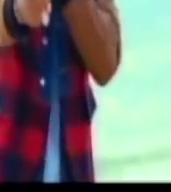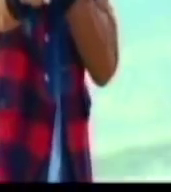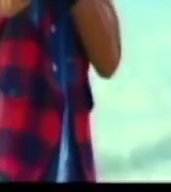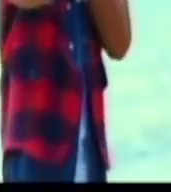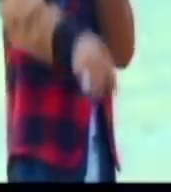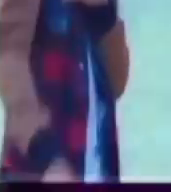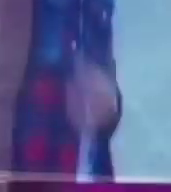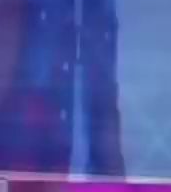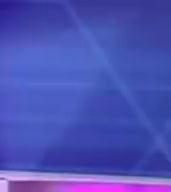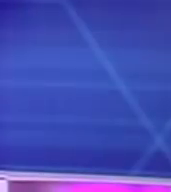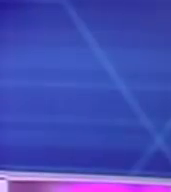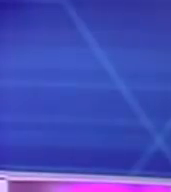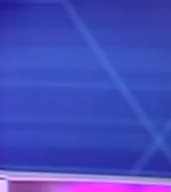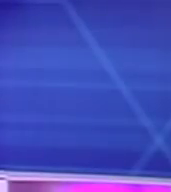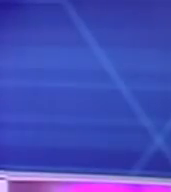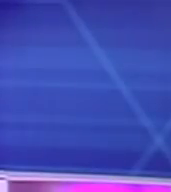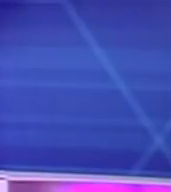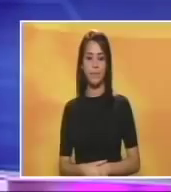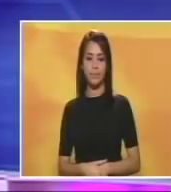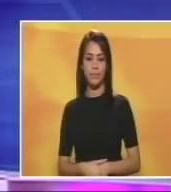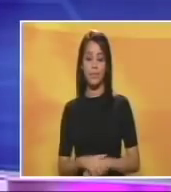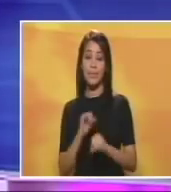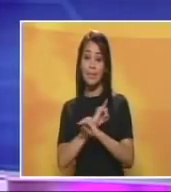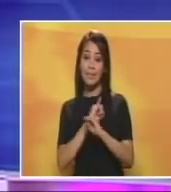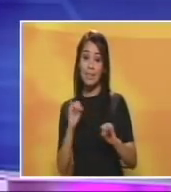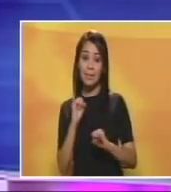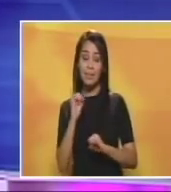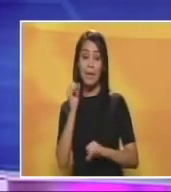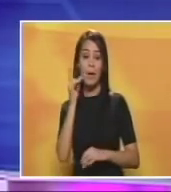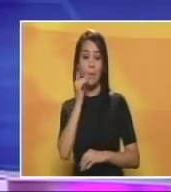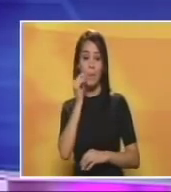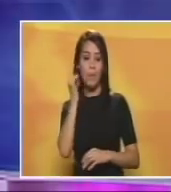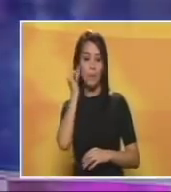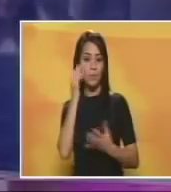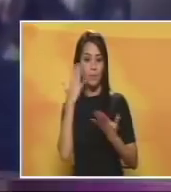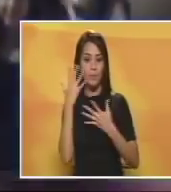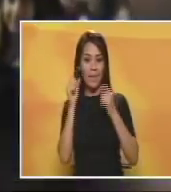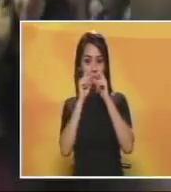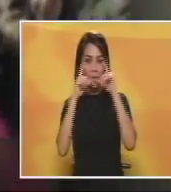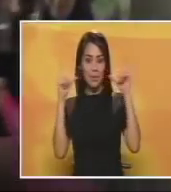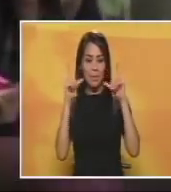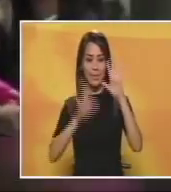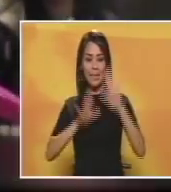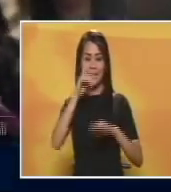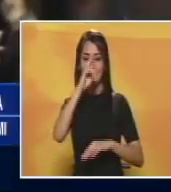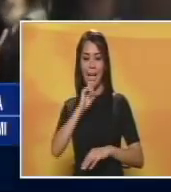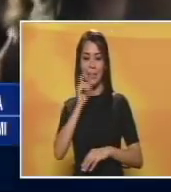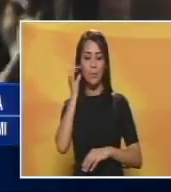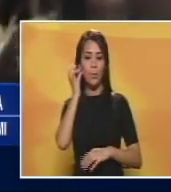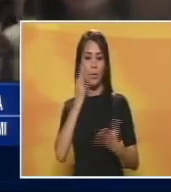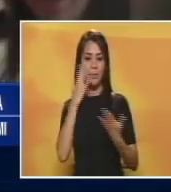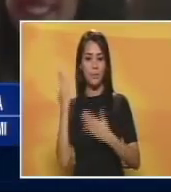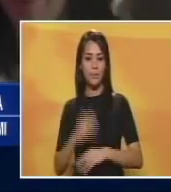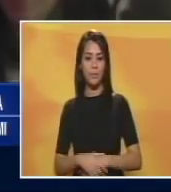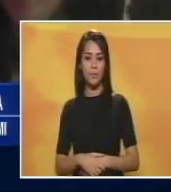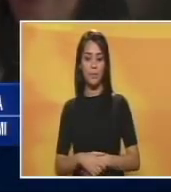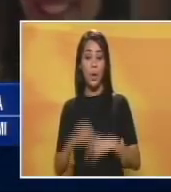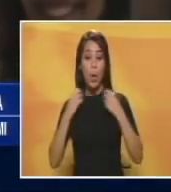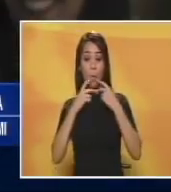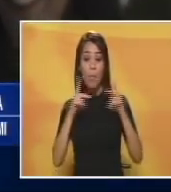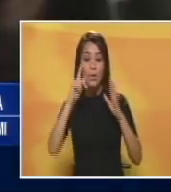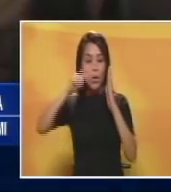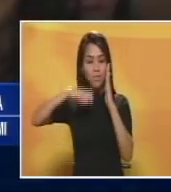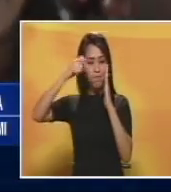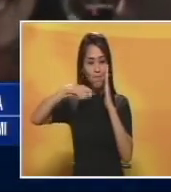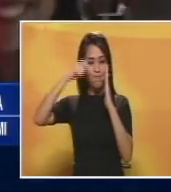Cerramos con Chino Miranda y la sorpresa que le dio a una quinceañera. El venezolano publicó en su cuenta de Instagram un video